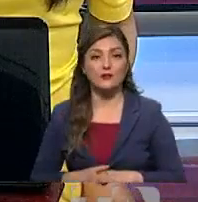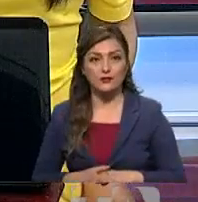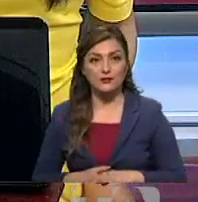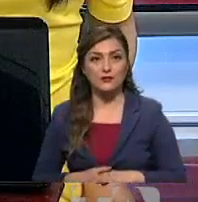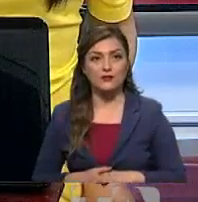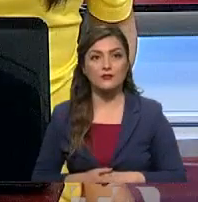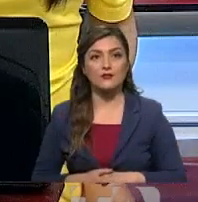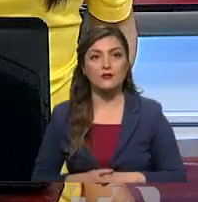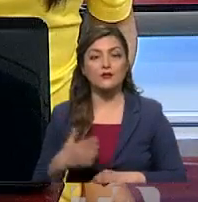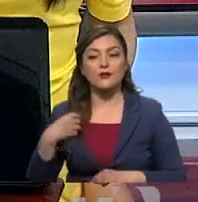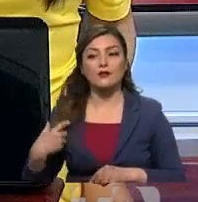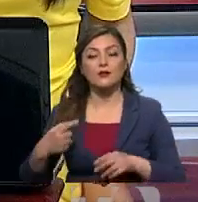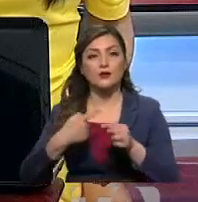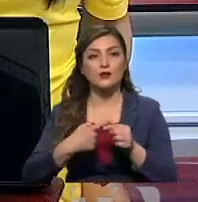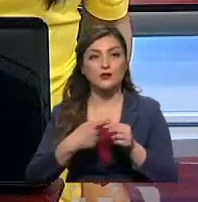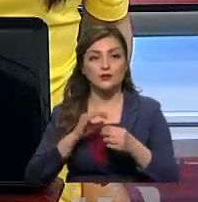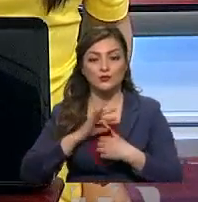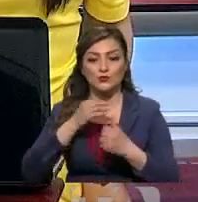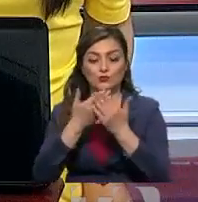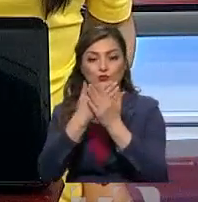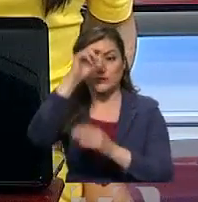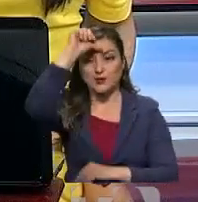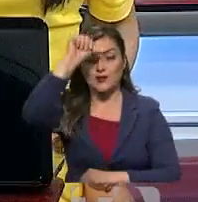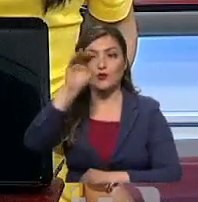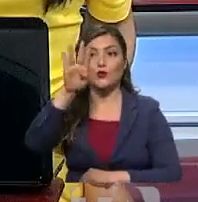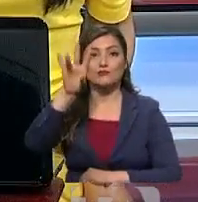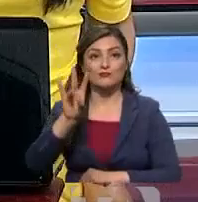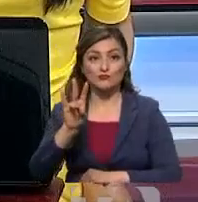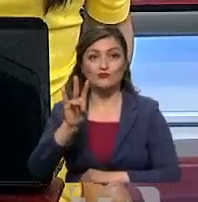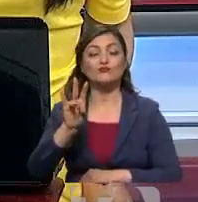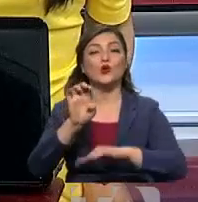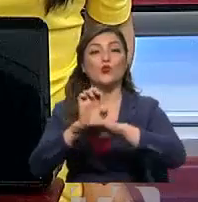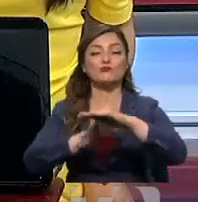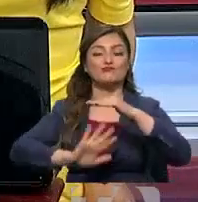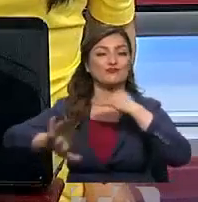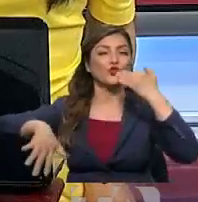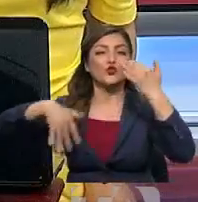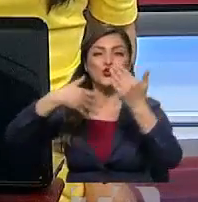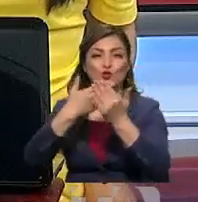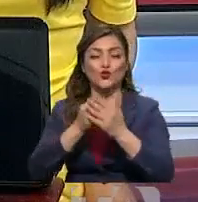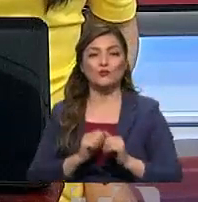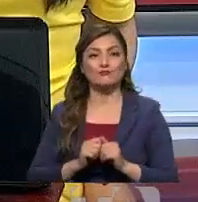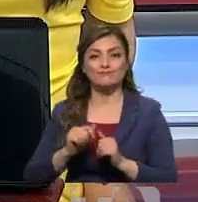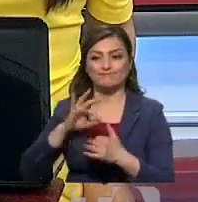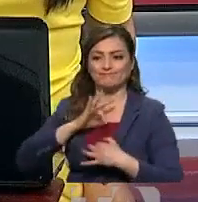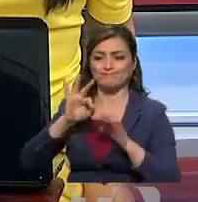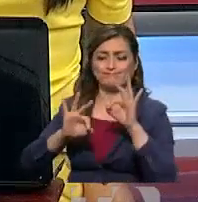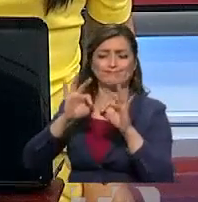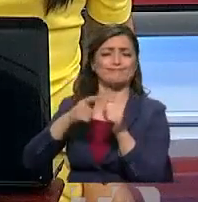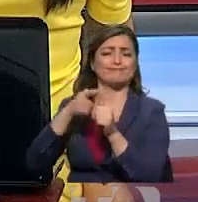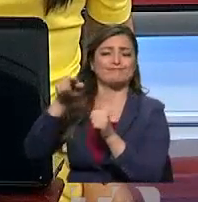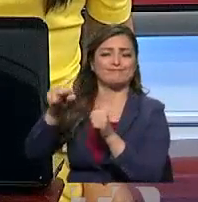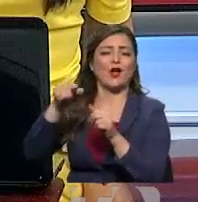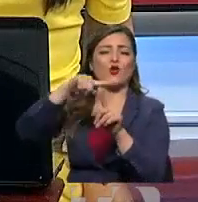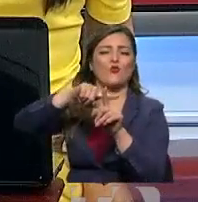a 47 los casos de la variante Delta en el país, mientras se confirman ya los primeros contagios en Guayaquil. La mayoría de